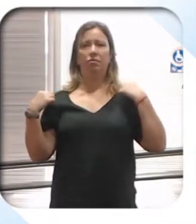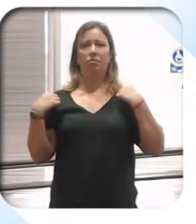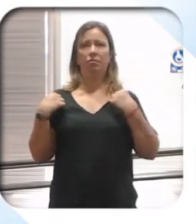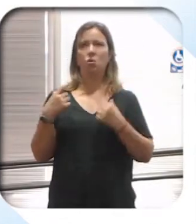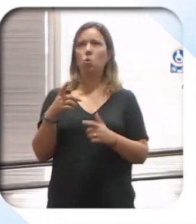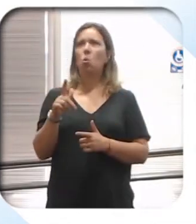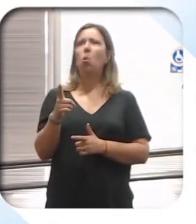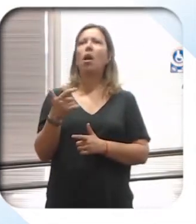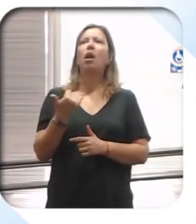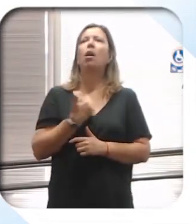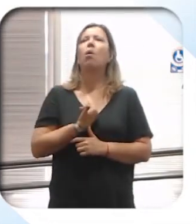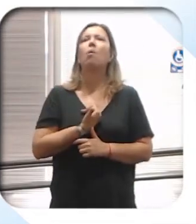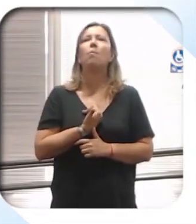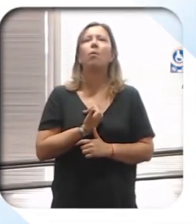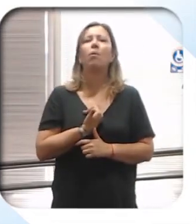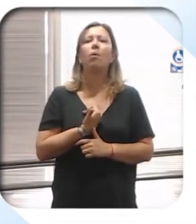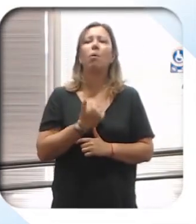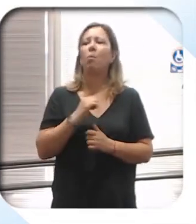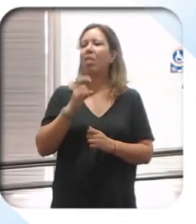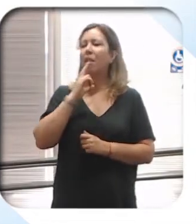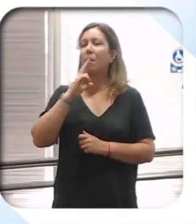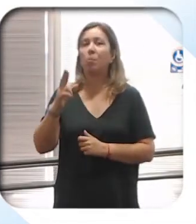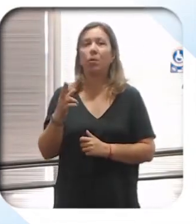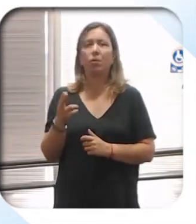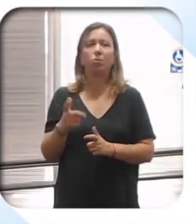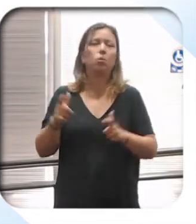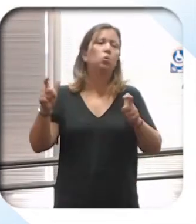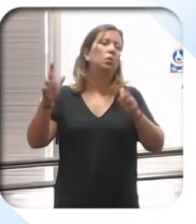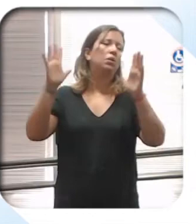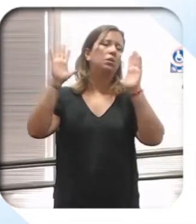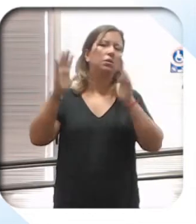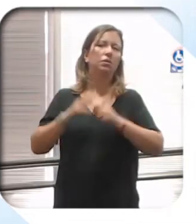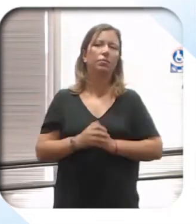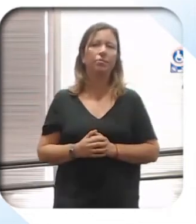tienen cómo contestarle y por suerte no